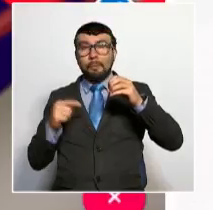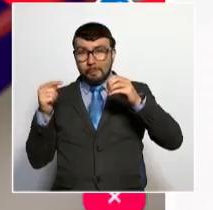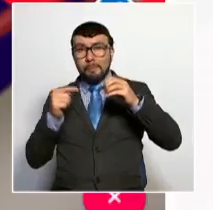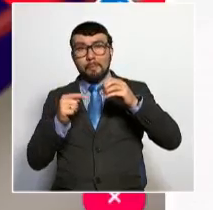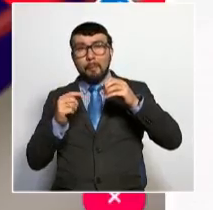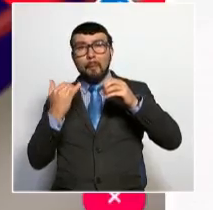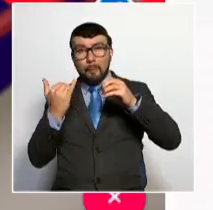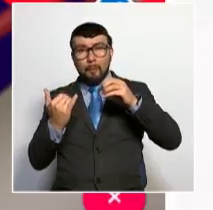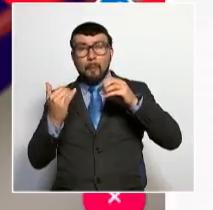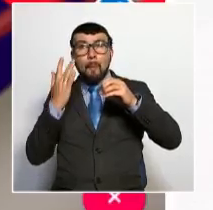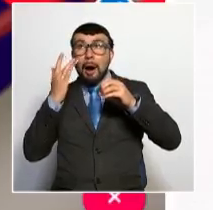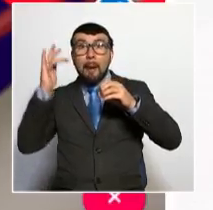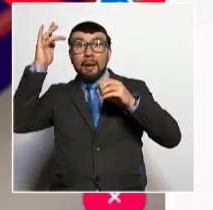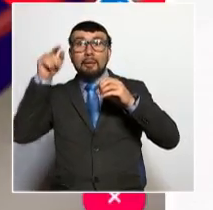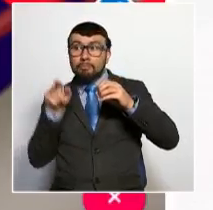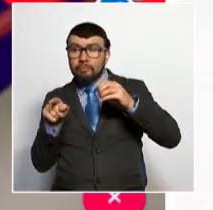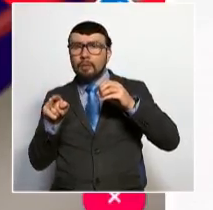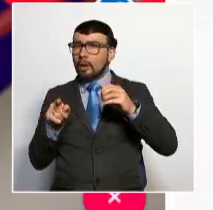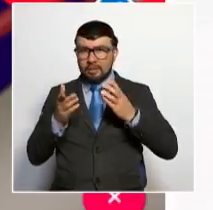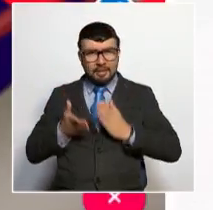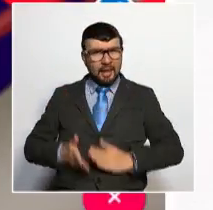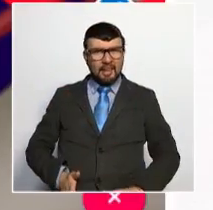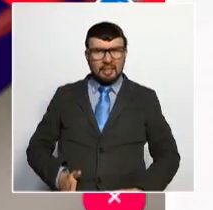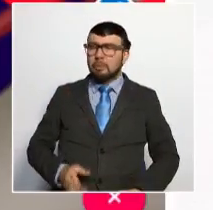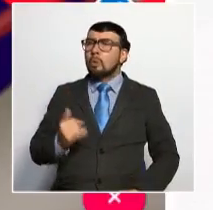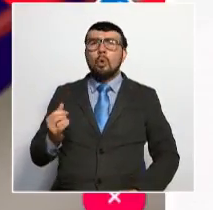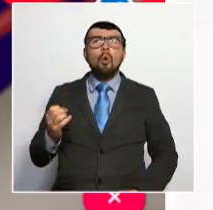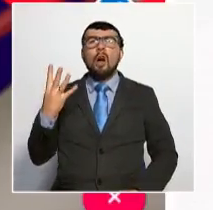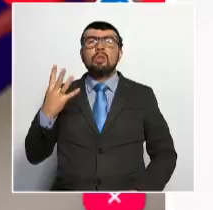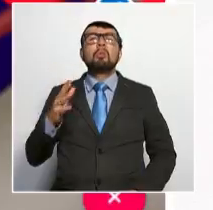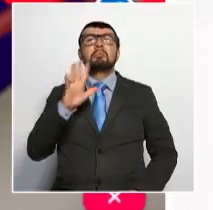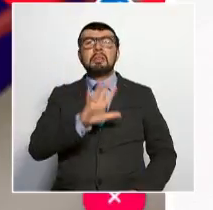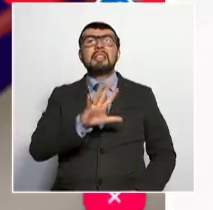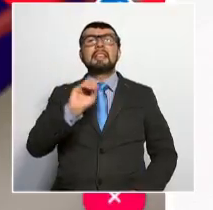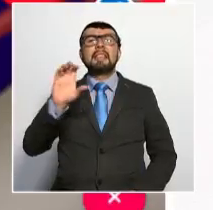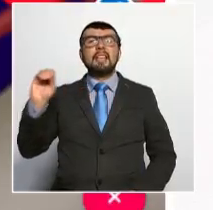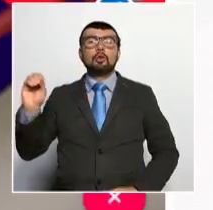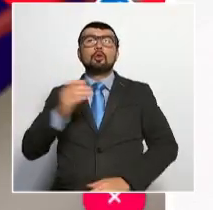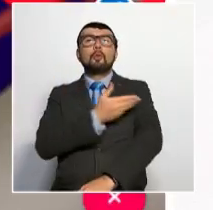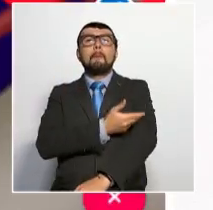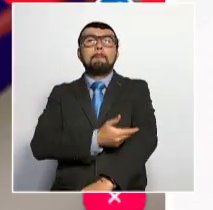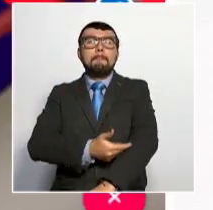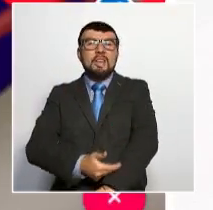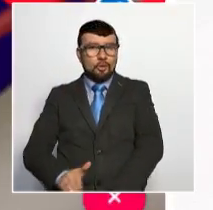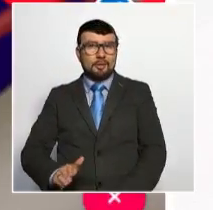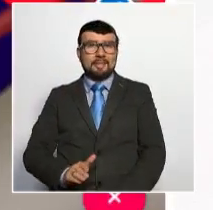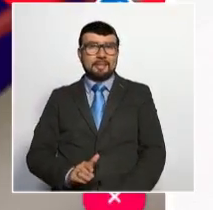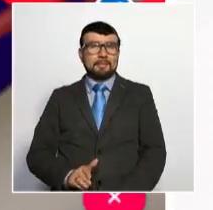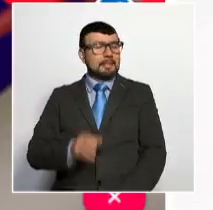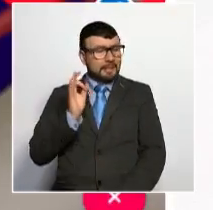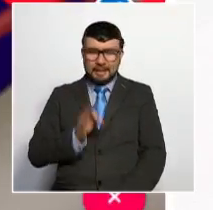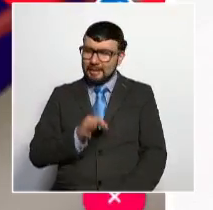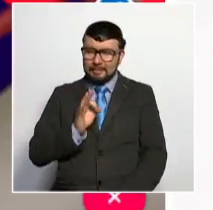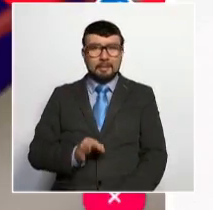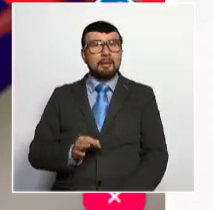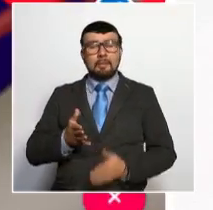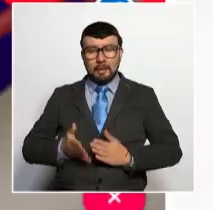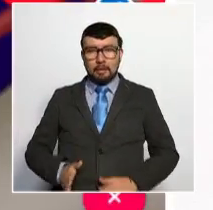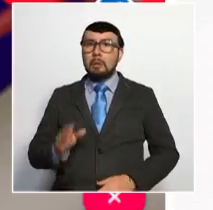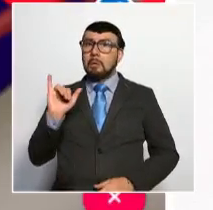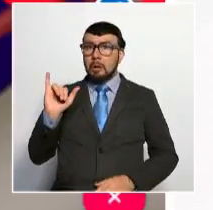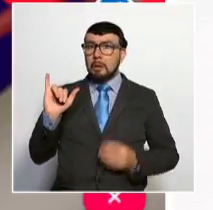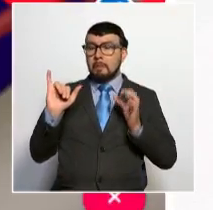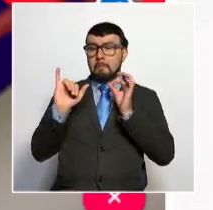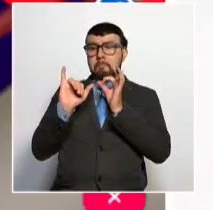folículos que cuando nacemos con cerca de 500 millones de folículos que ellos se van a ir degenerando a lo largo de la vida y entonces pues no vamos